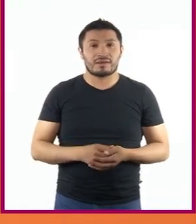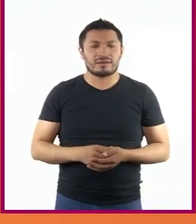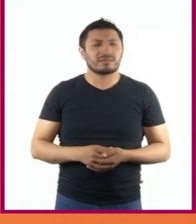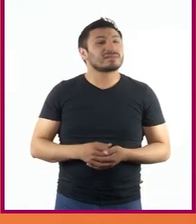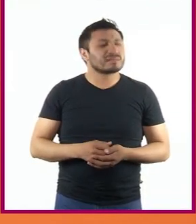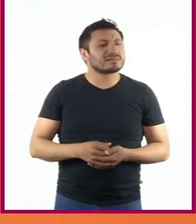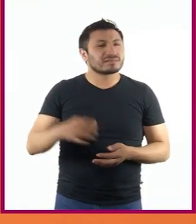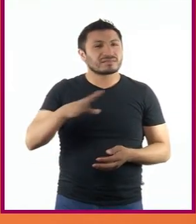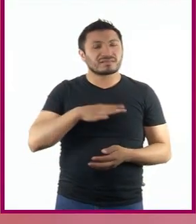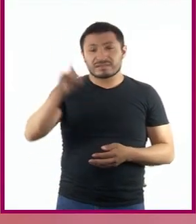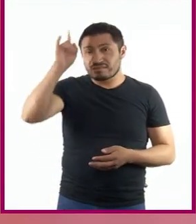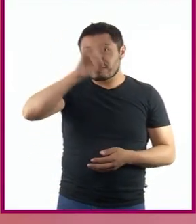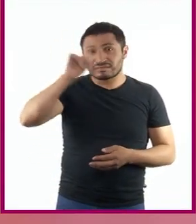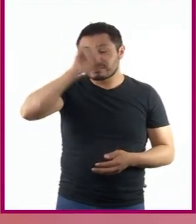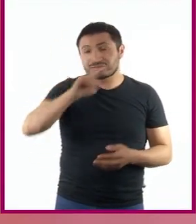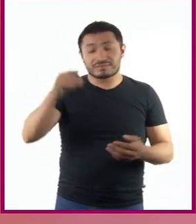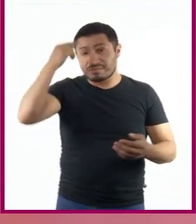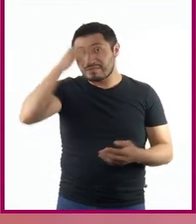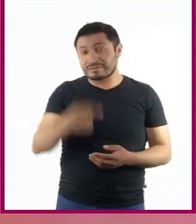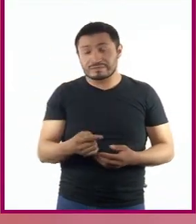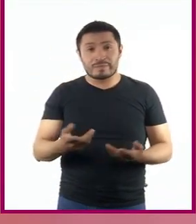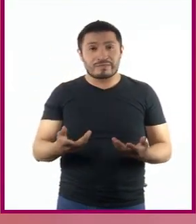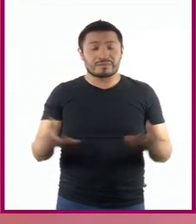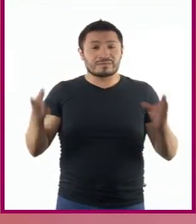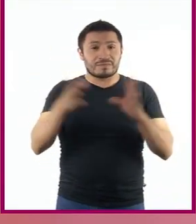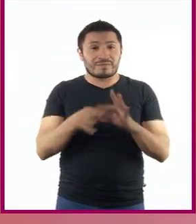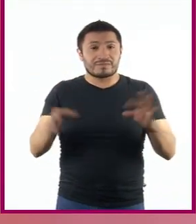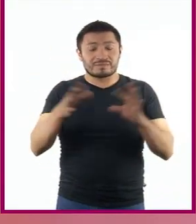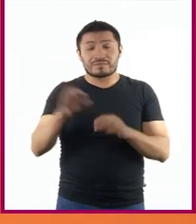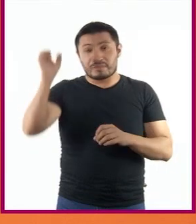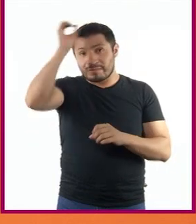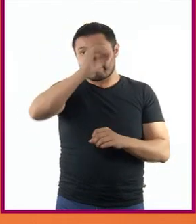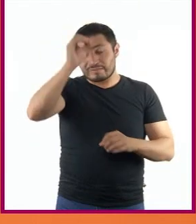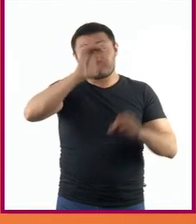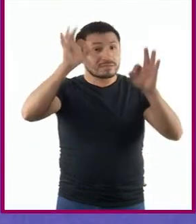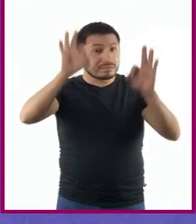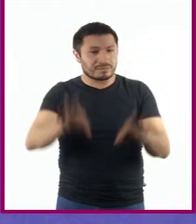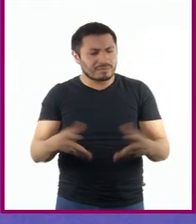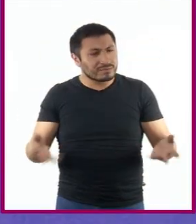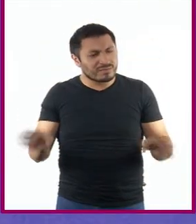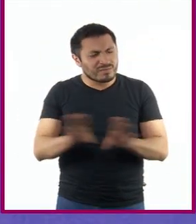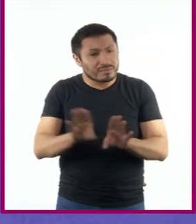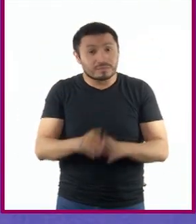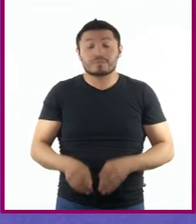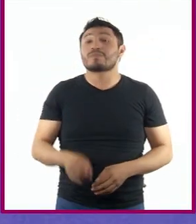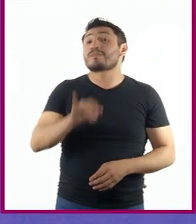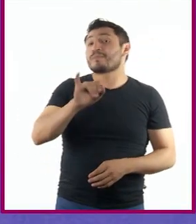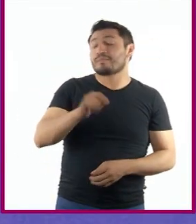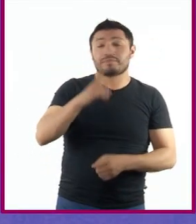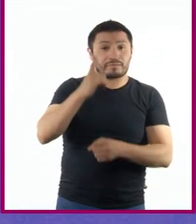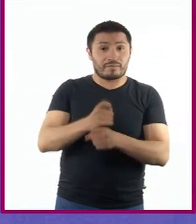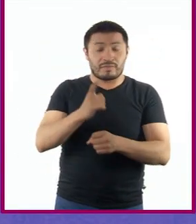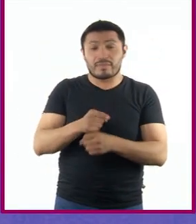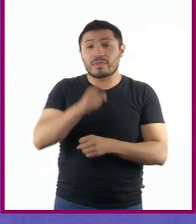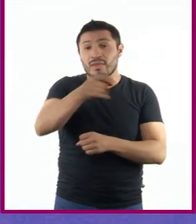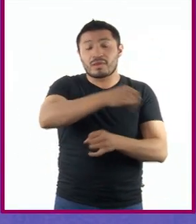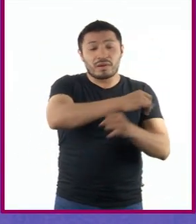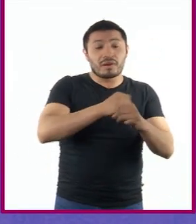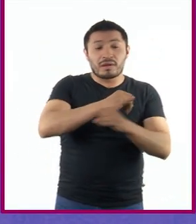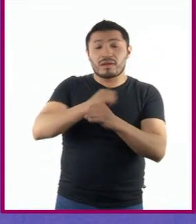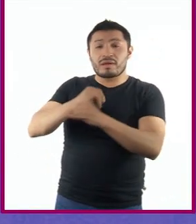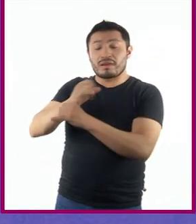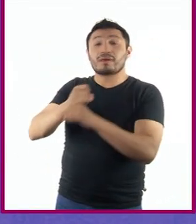alguna recomendación para formular de forma más sólida la opinión? Claro que sí. Lo primero es buscar información que